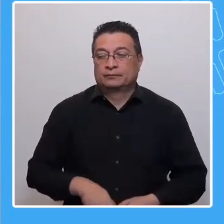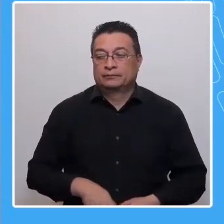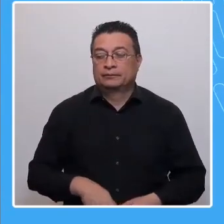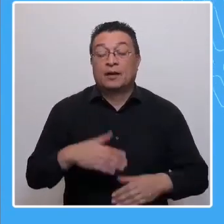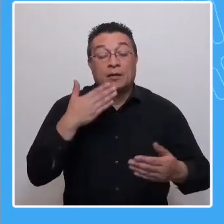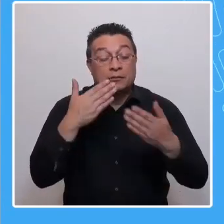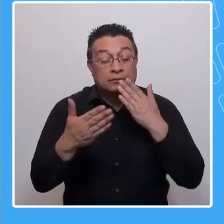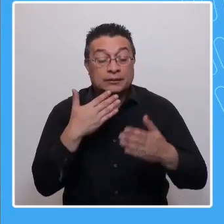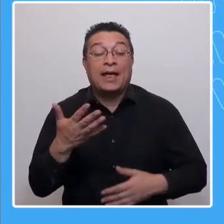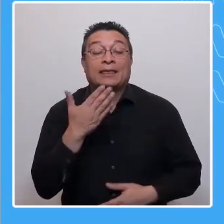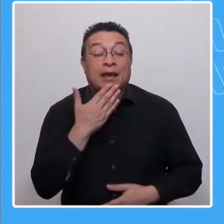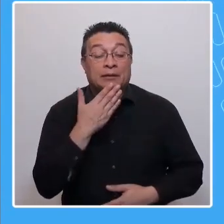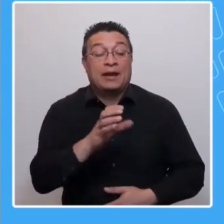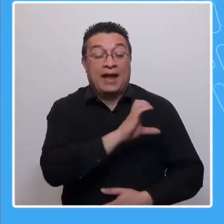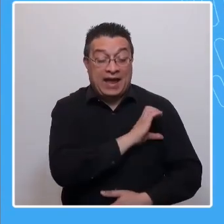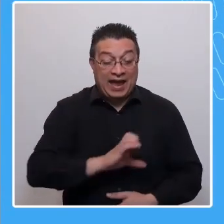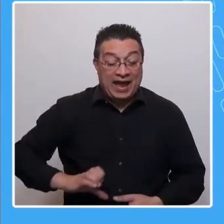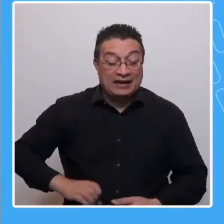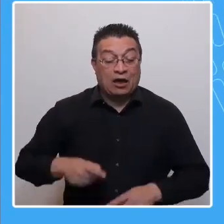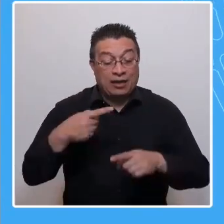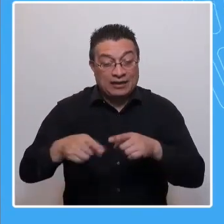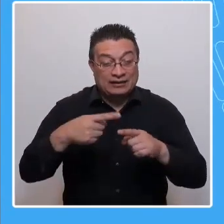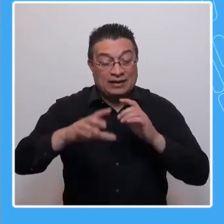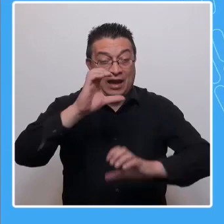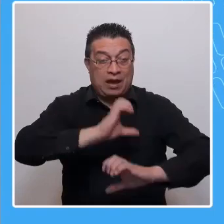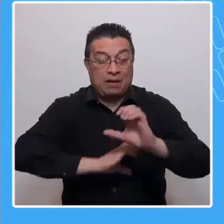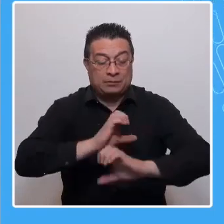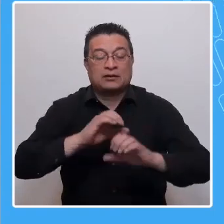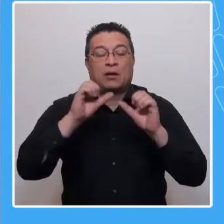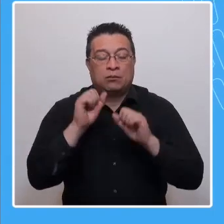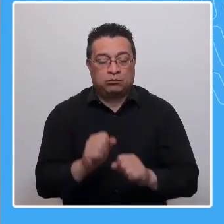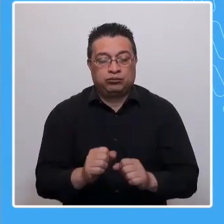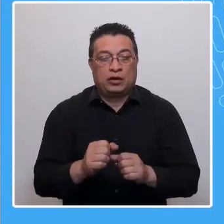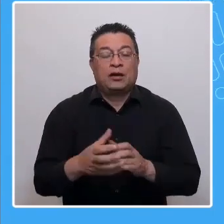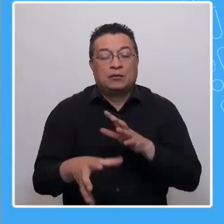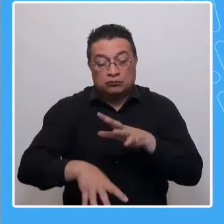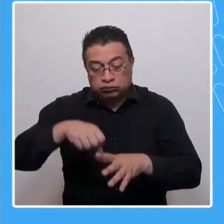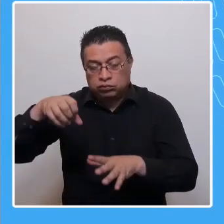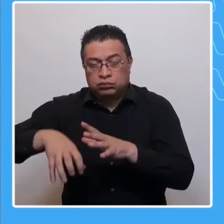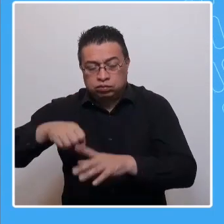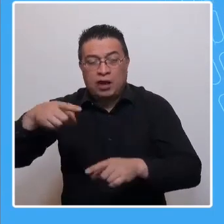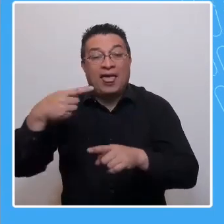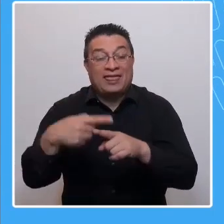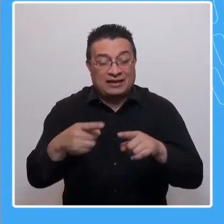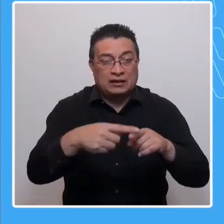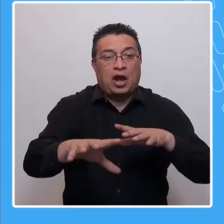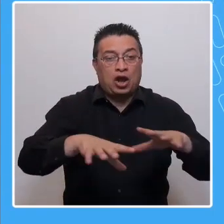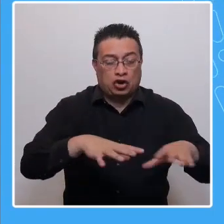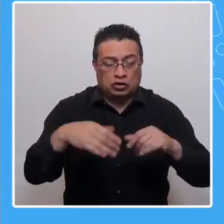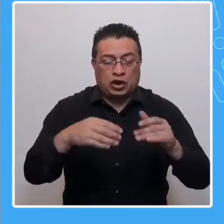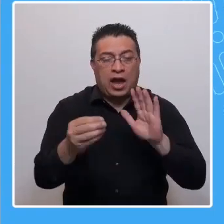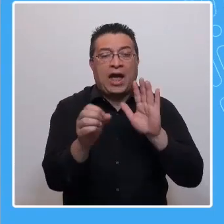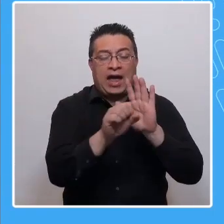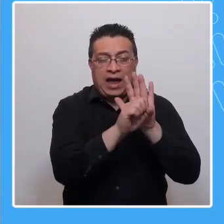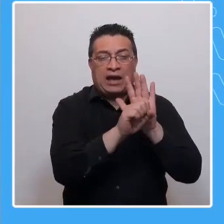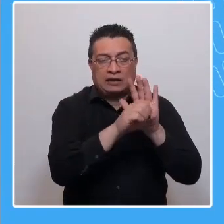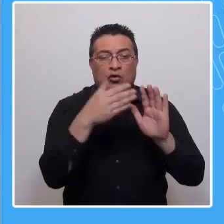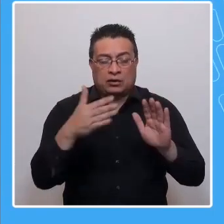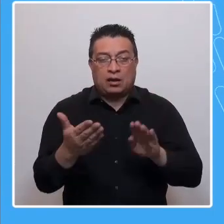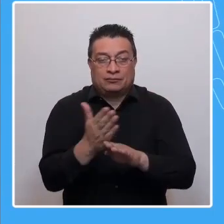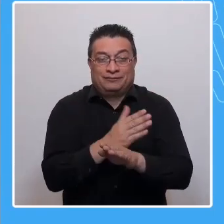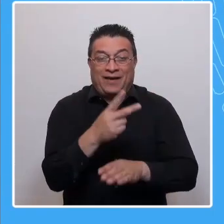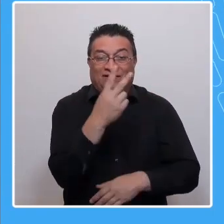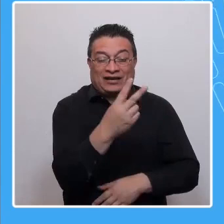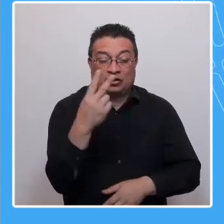Hablamos también de que el Estado y sus distintas empresas pueden explotar también por sí mismos distintas sustancias establecidas ya en el artículo que les mencionamos, el artículo